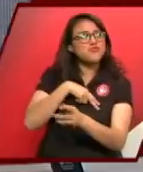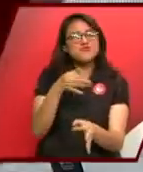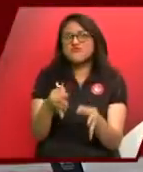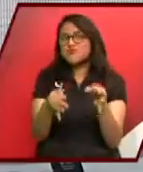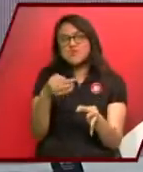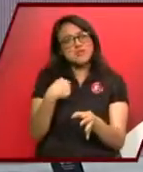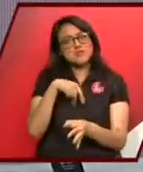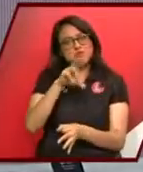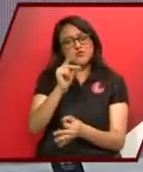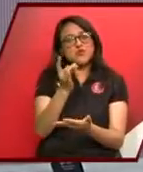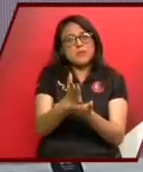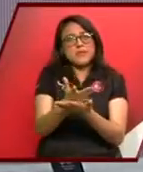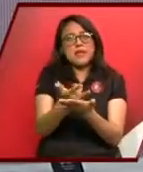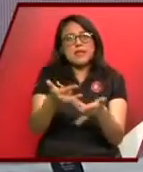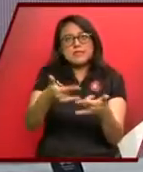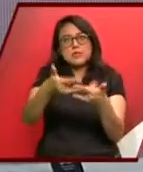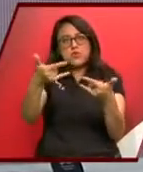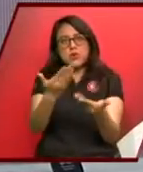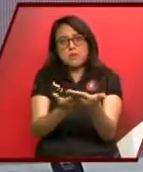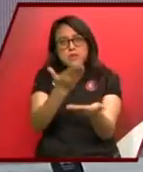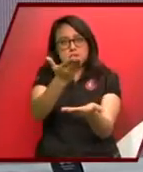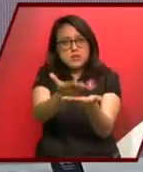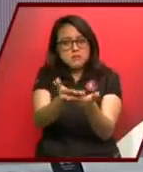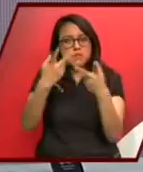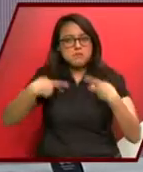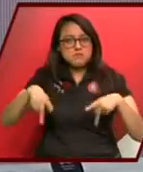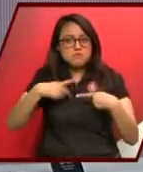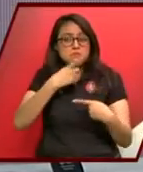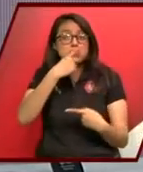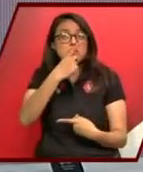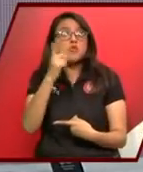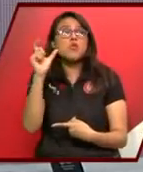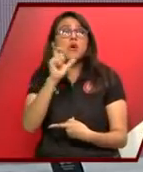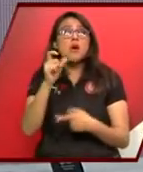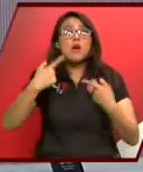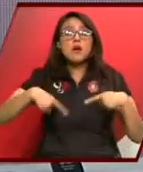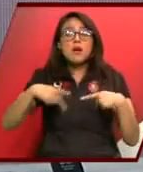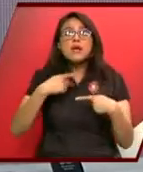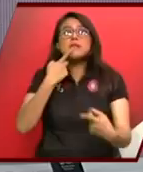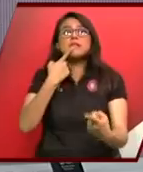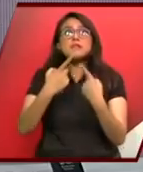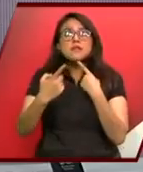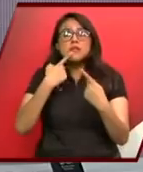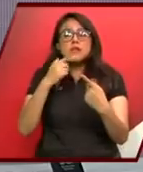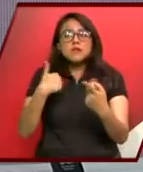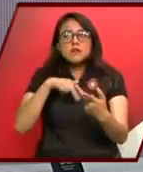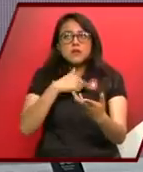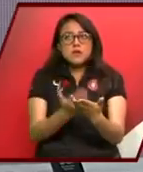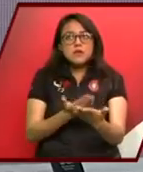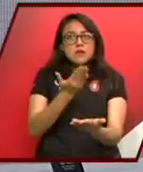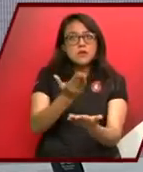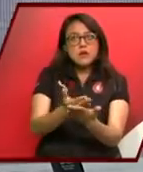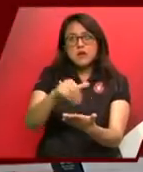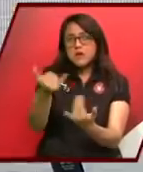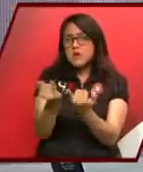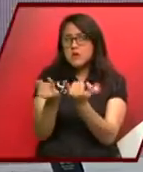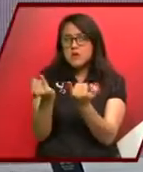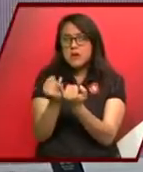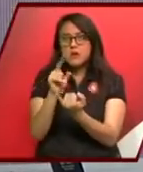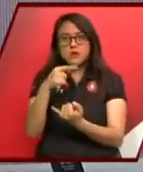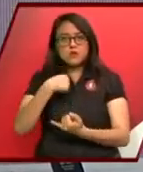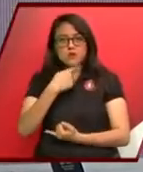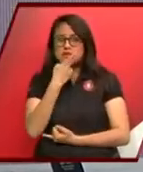parte. Presentamos la historia y nos basamos con lo que dice la gente. Y una vez que la gente nos platica, lo presentamos. Y la otra parte tiene todo el derecho de